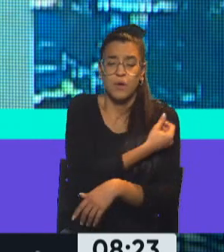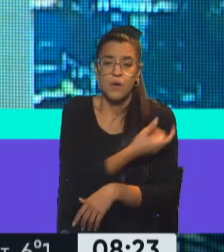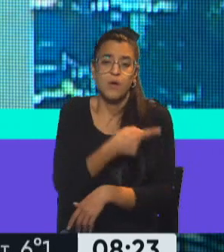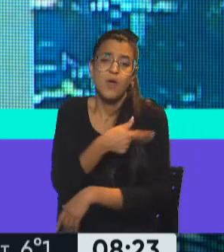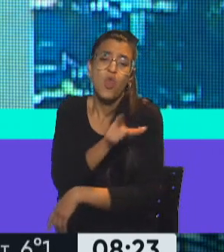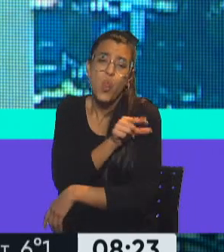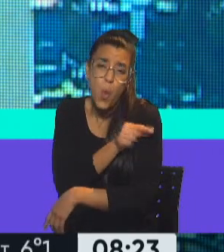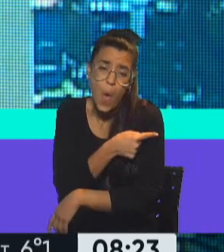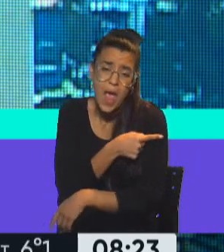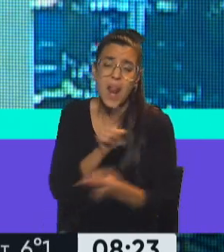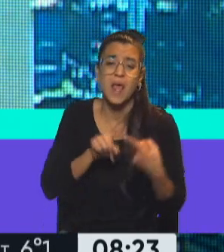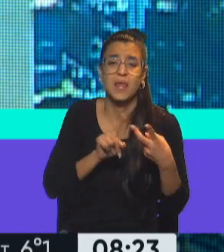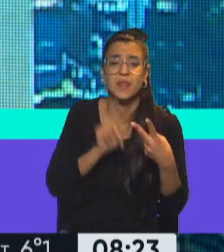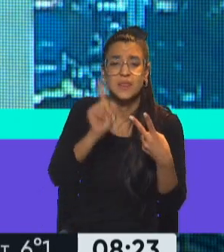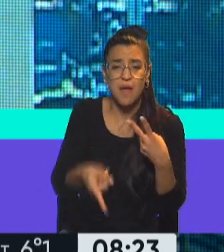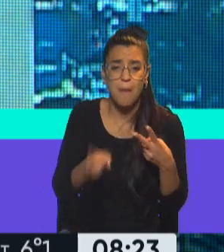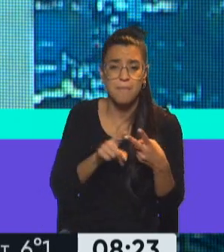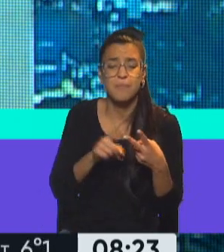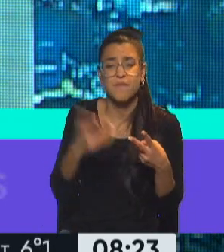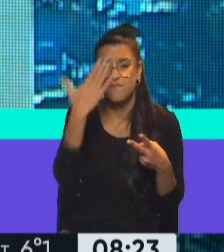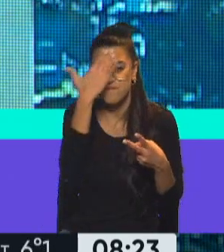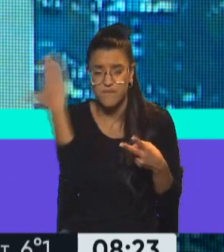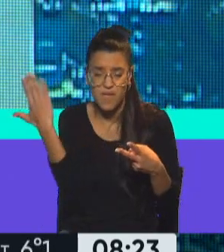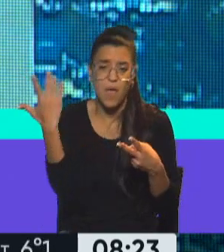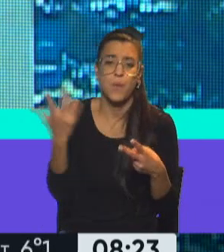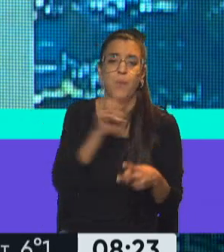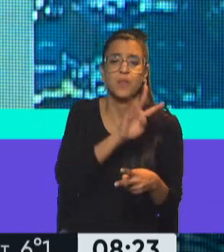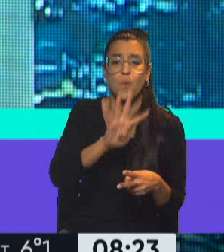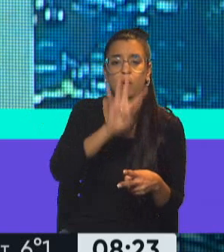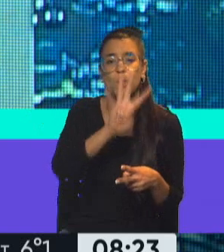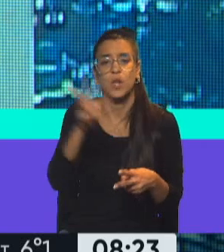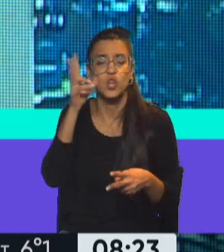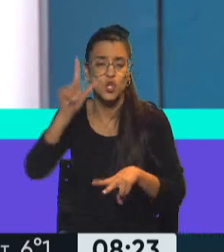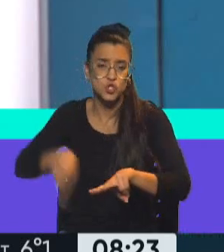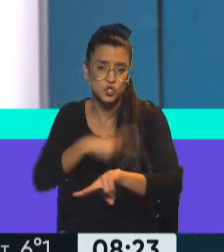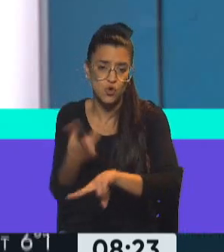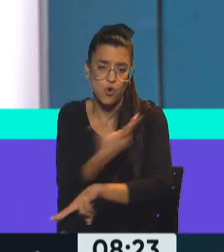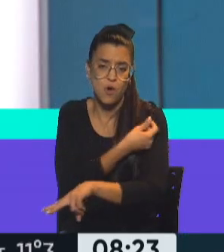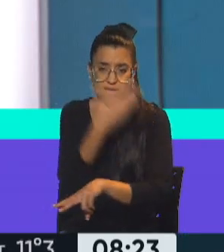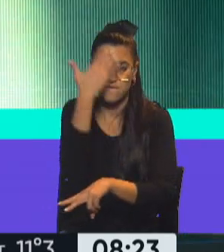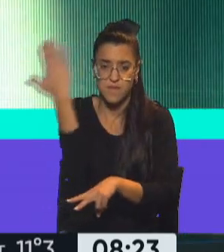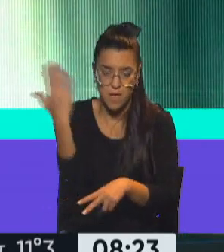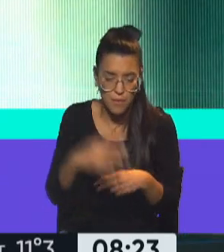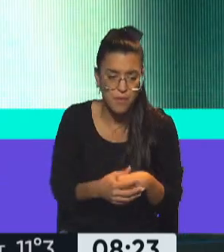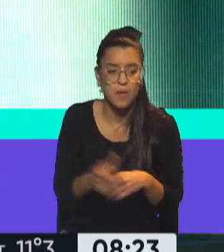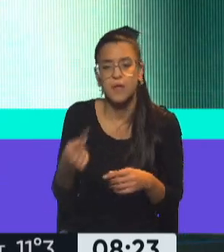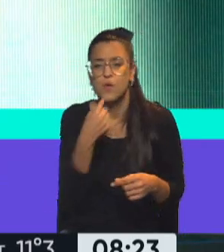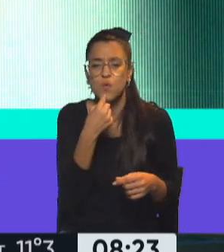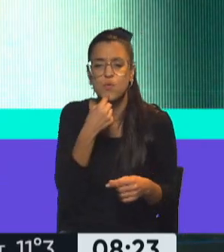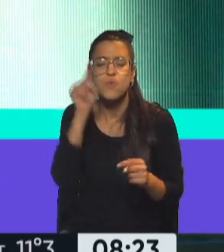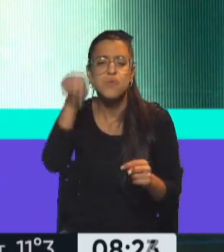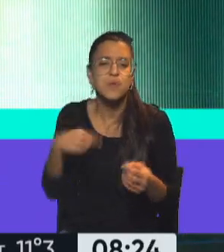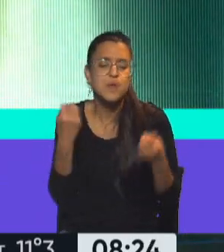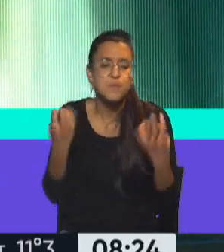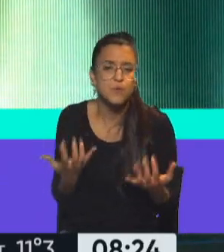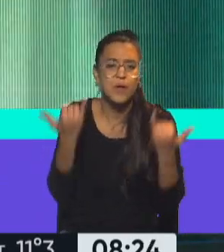de aplicación y en algunos casos fiebre en las primeras 24 o 48 horas luego de la aplicación. Quizás estos cuestionamientos surgen justamente porque hay